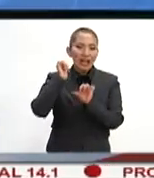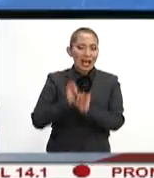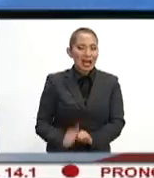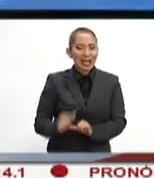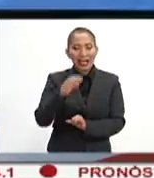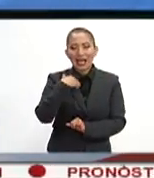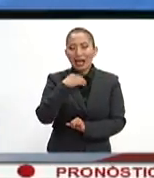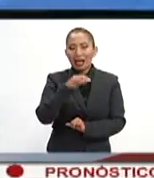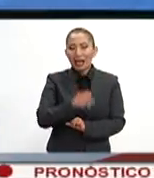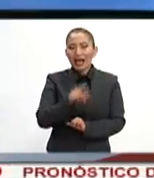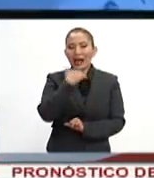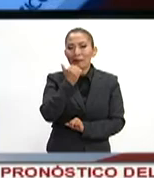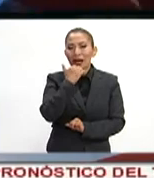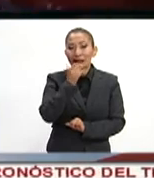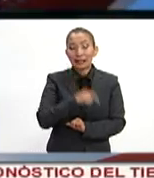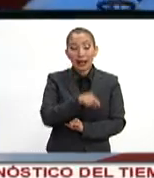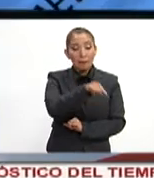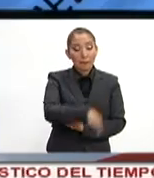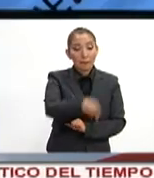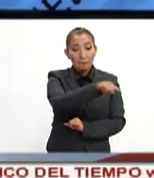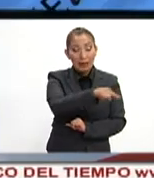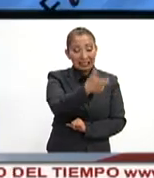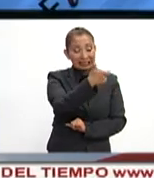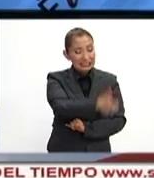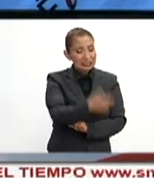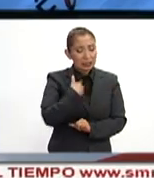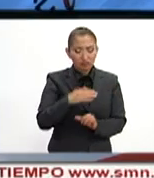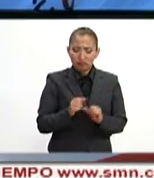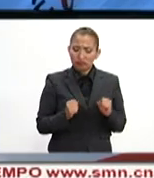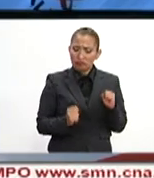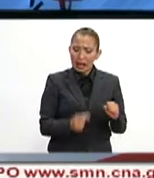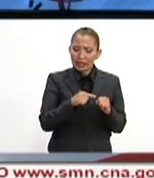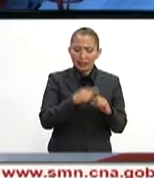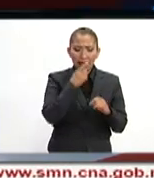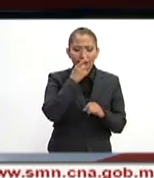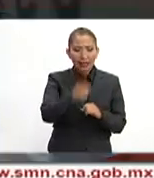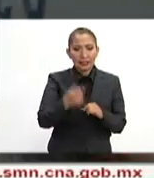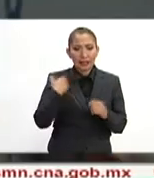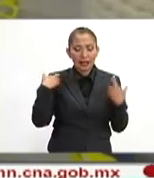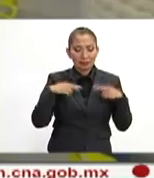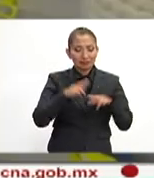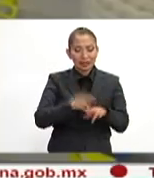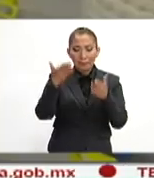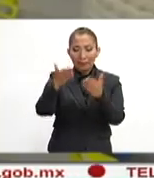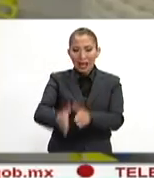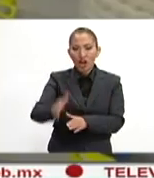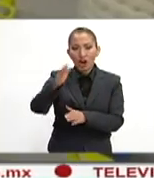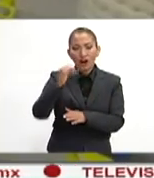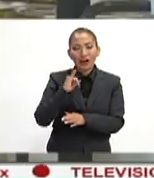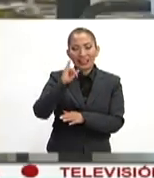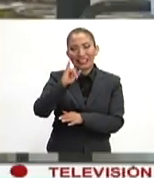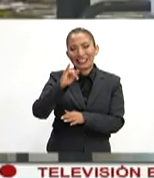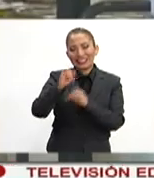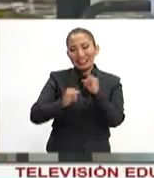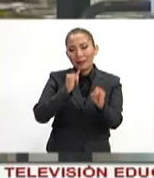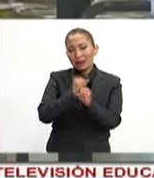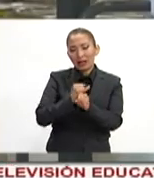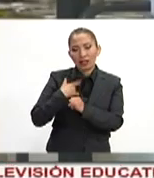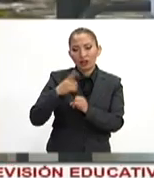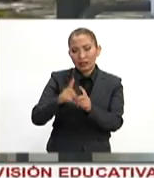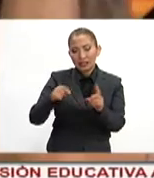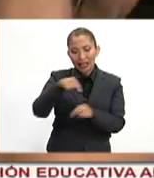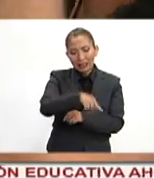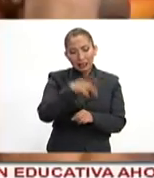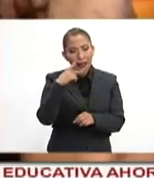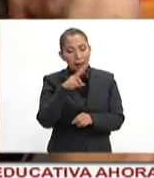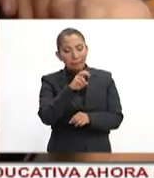Angela Merkel. La economía mexicana está sólida y cuenta con instituciones fuertes, destacó la representante del Banco Interamericano de Desarrollo en el